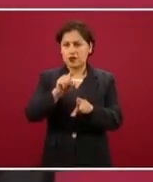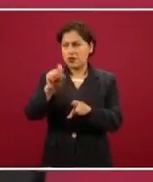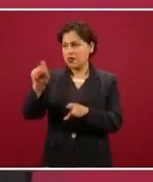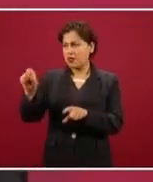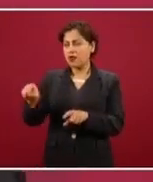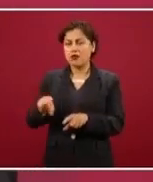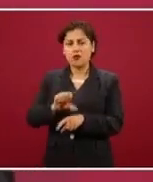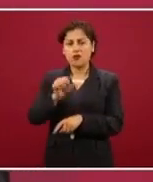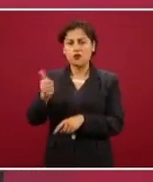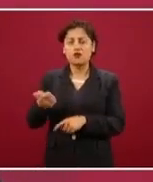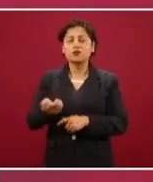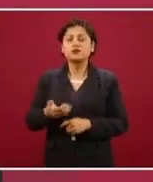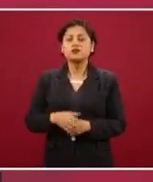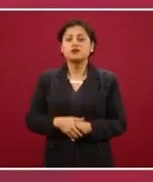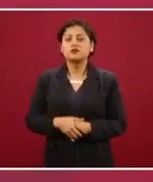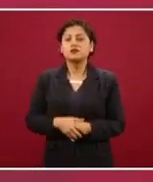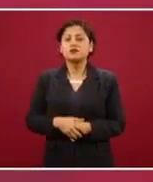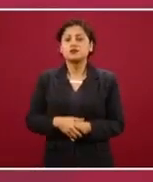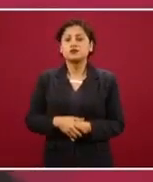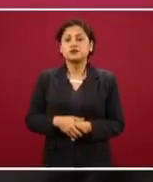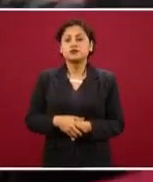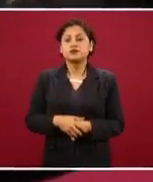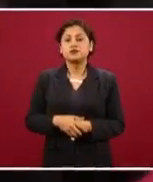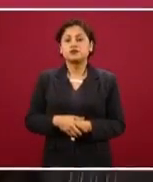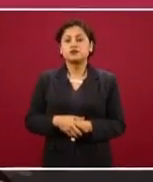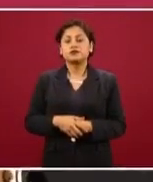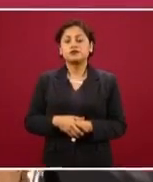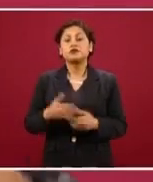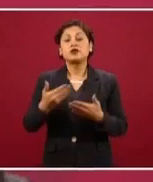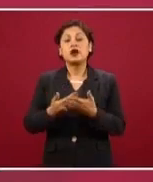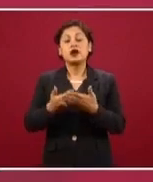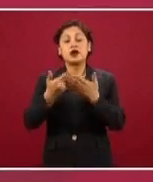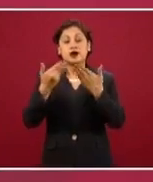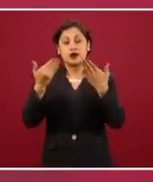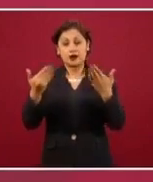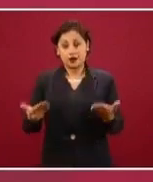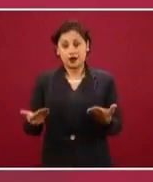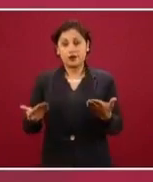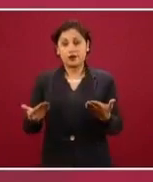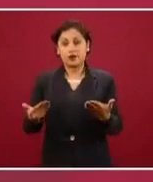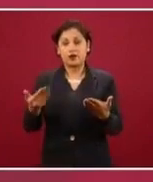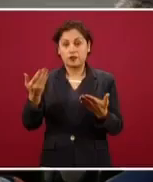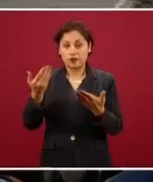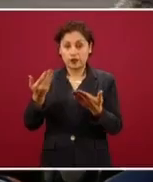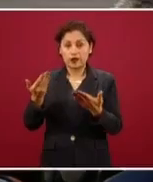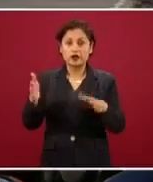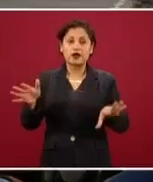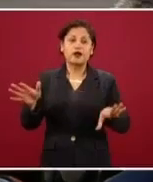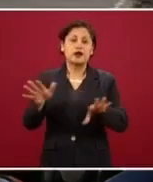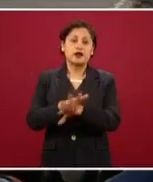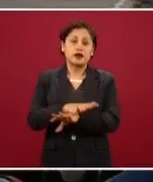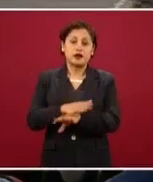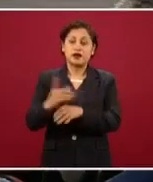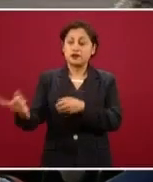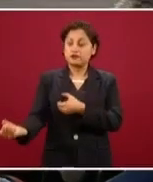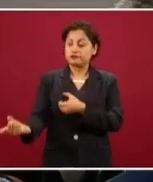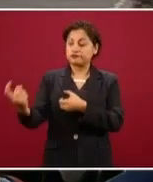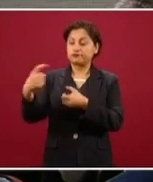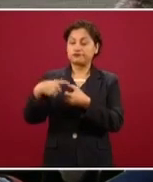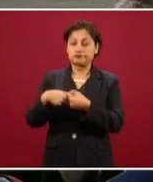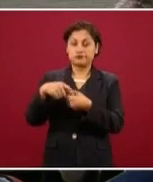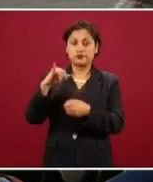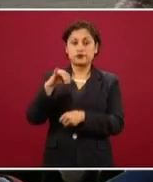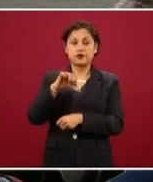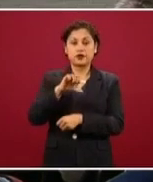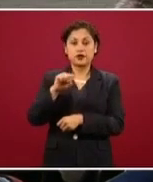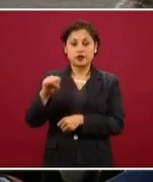Entonces ahora va a regresar al sistema de IMSS Bienestar. Desde